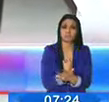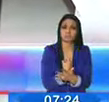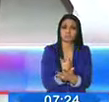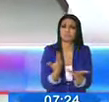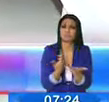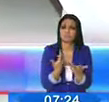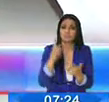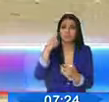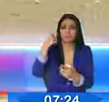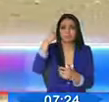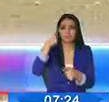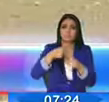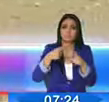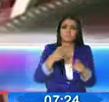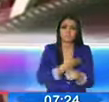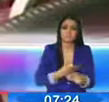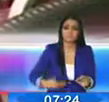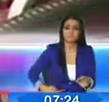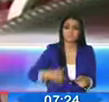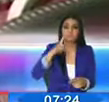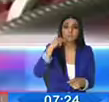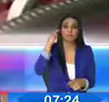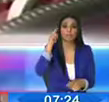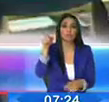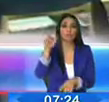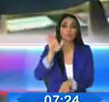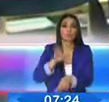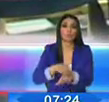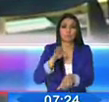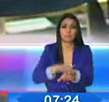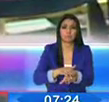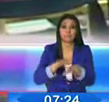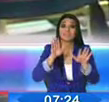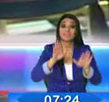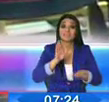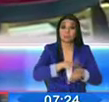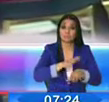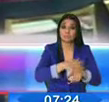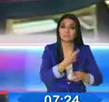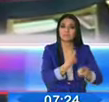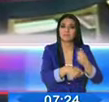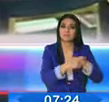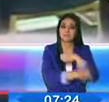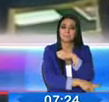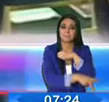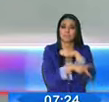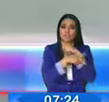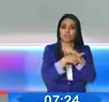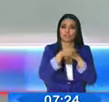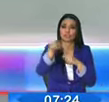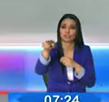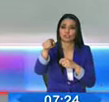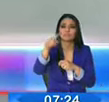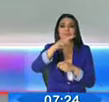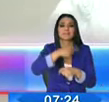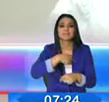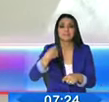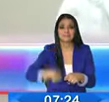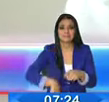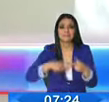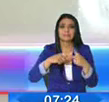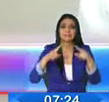en el gobierno del expresidente rafael correa con una intermediación de la venta del crudo ecuatoriano con china y tailandia